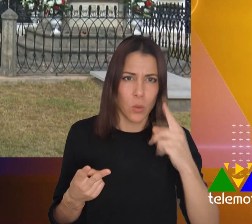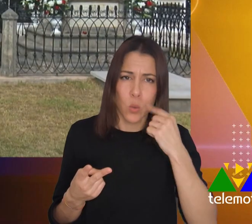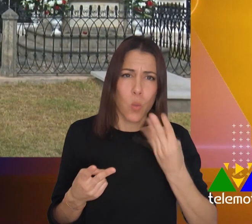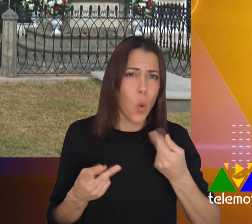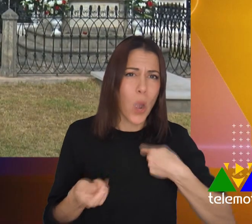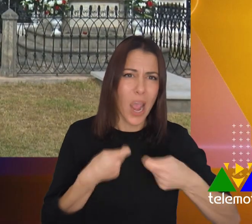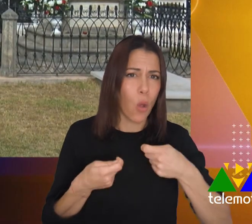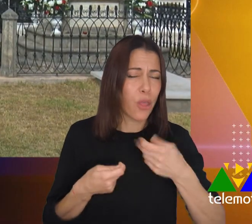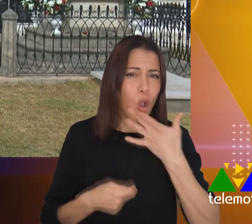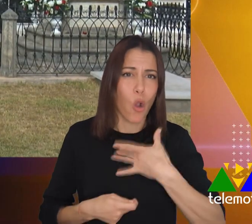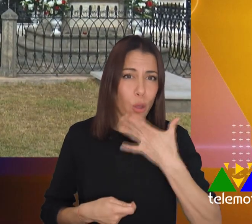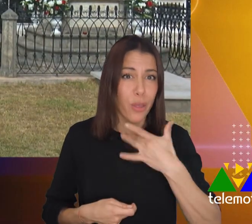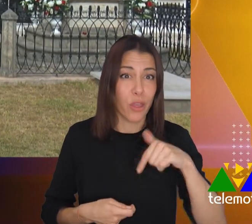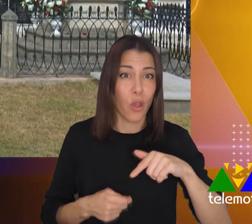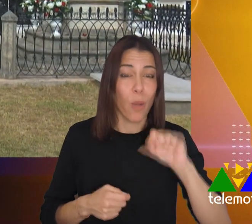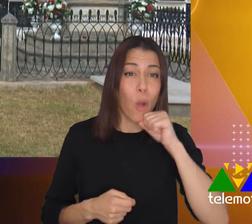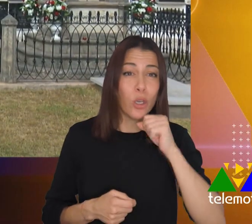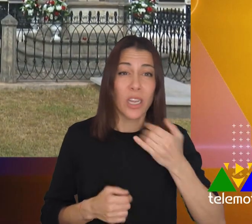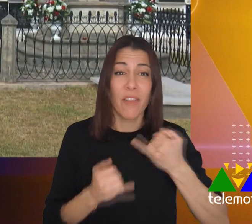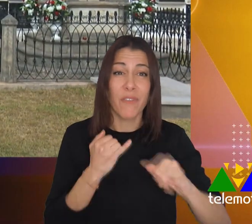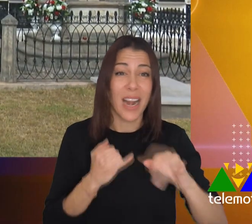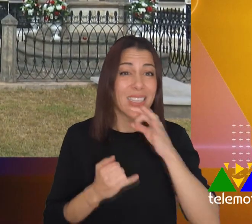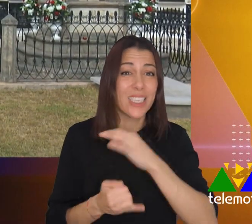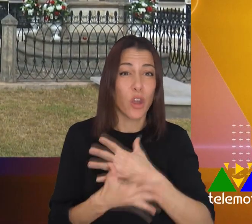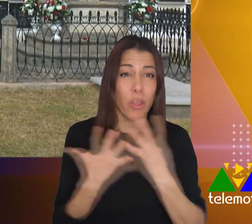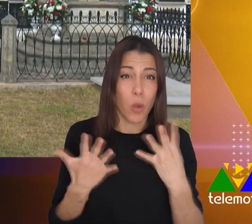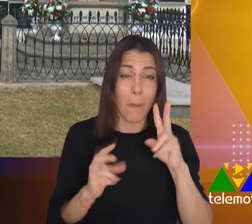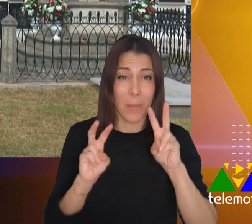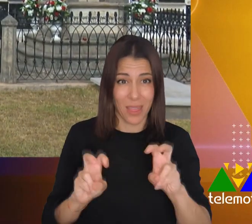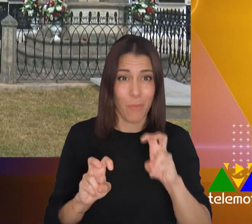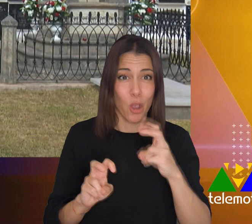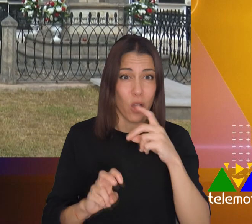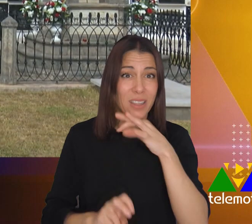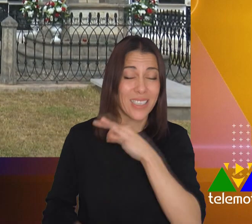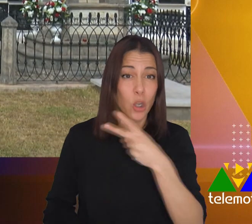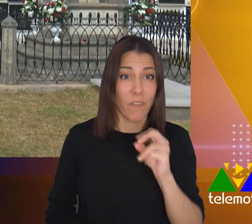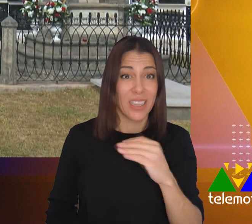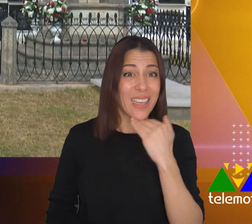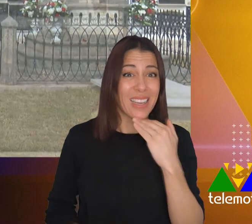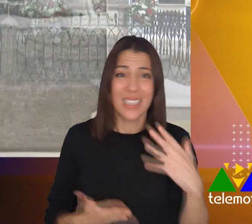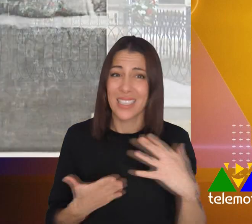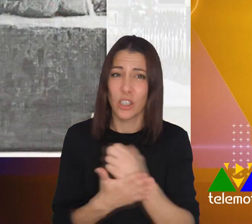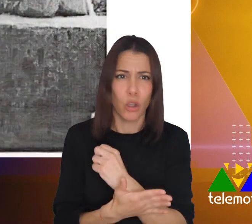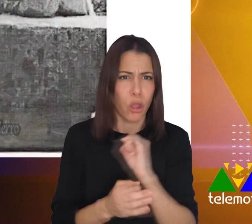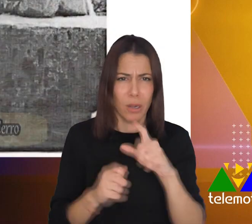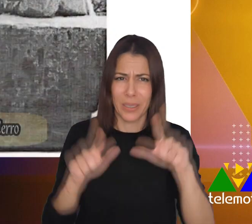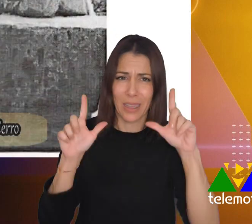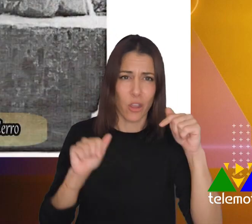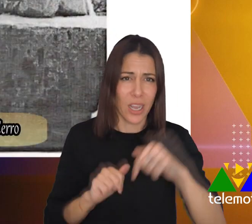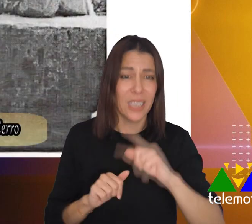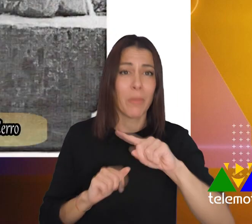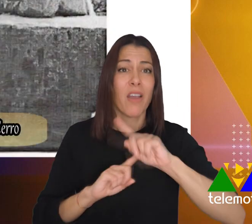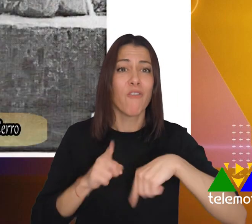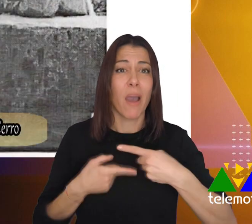negocio muy conocido en el Motril de finales del siglo XIX y principios del XX. Y casi todos están representados aquí, la familia